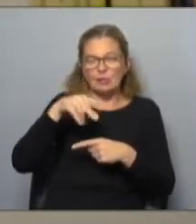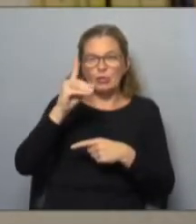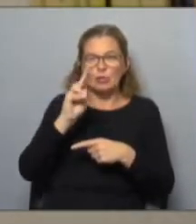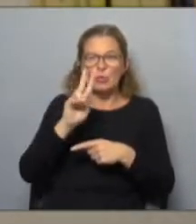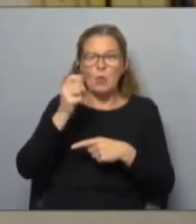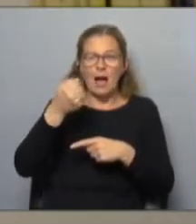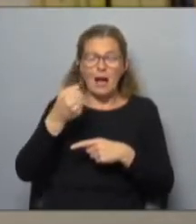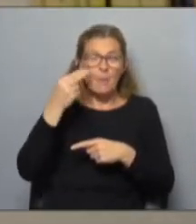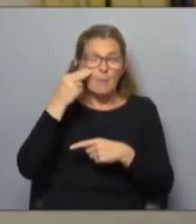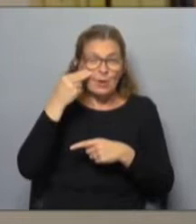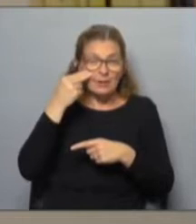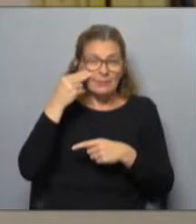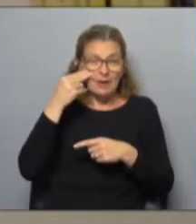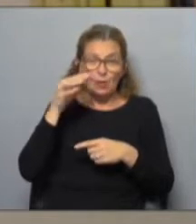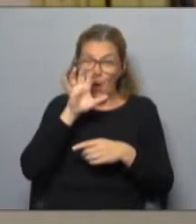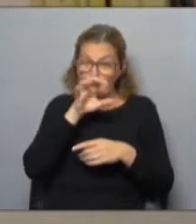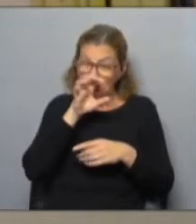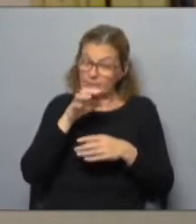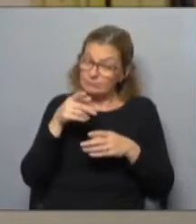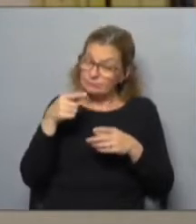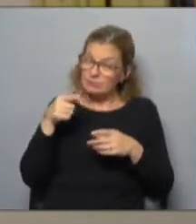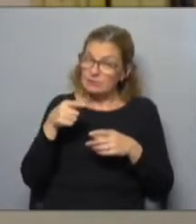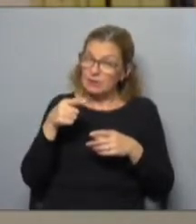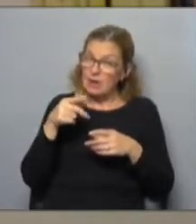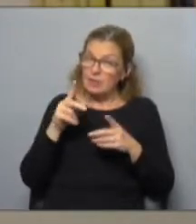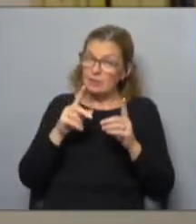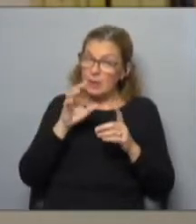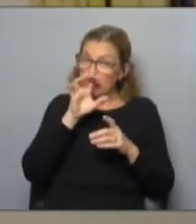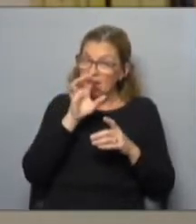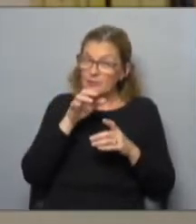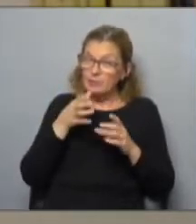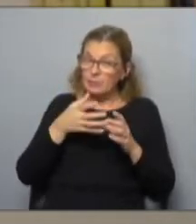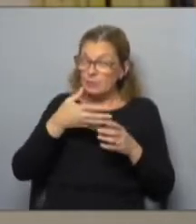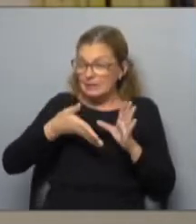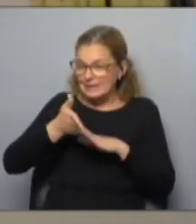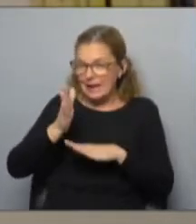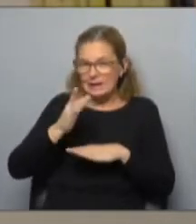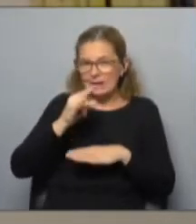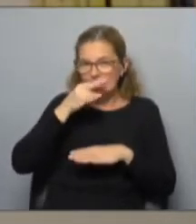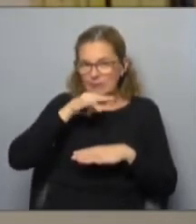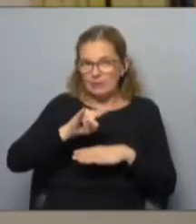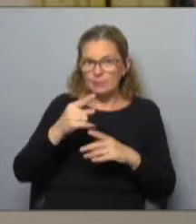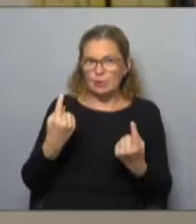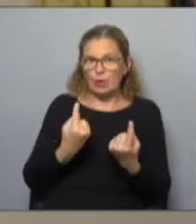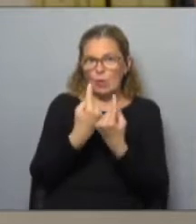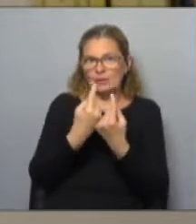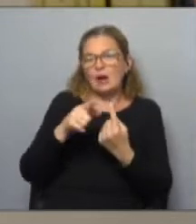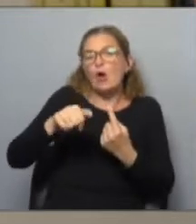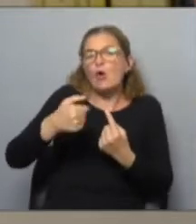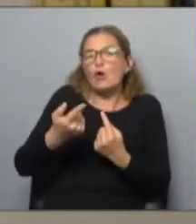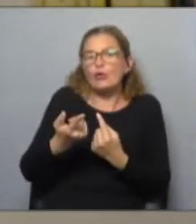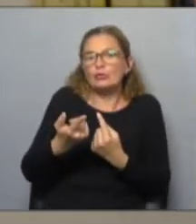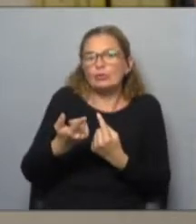central que tiene con los perros, que muchas veces son los perros los cazadores, que bueno, sí, salen a cazar jabalíes, pero si encuentran un cuendú, encuentran